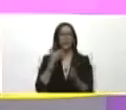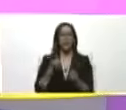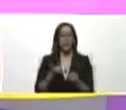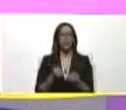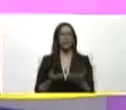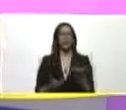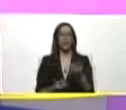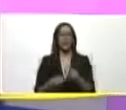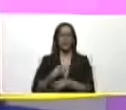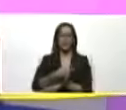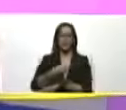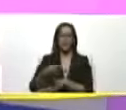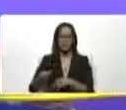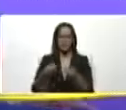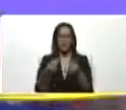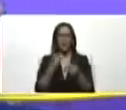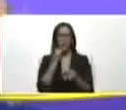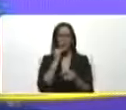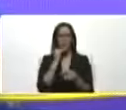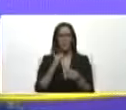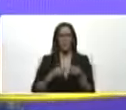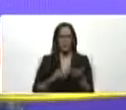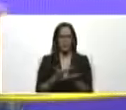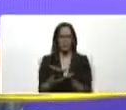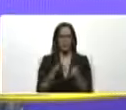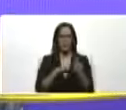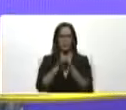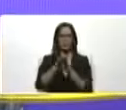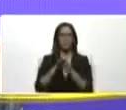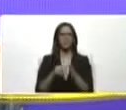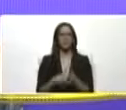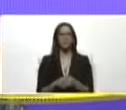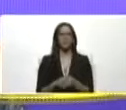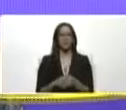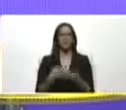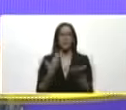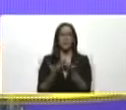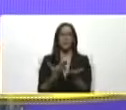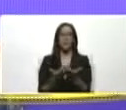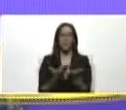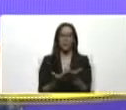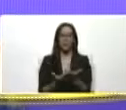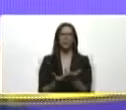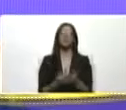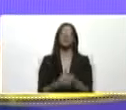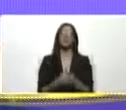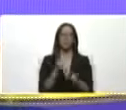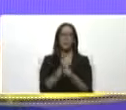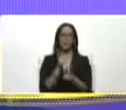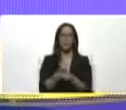financiar a los jóvenes para que lo se propone las olimpiadas de